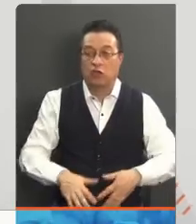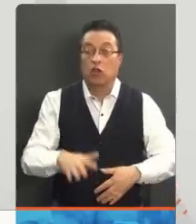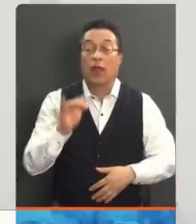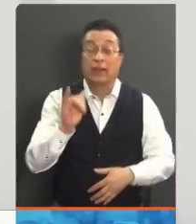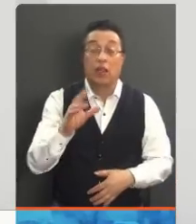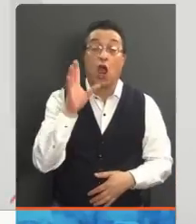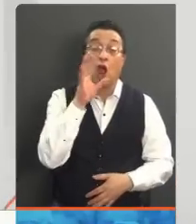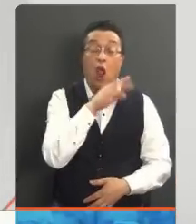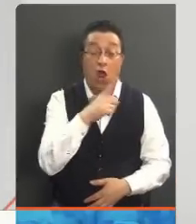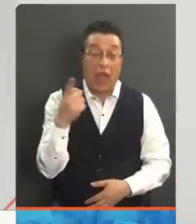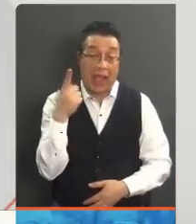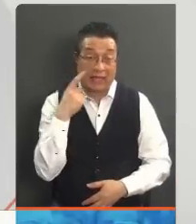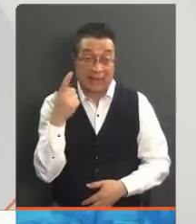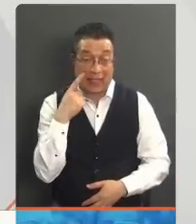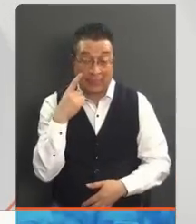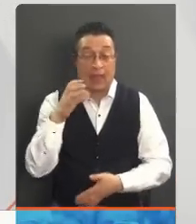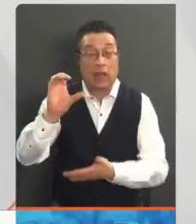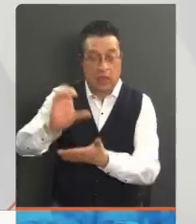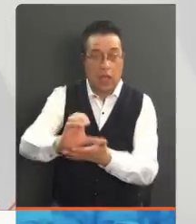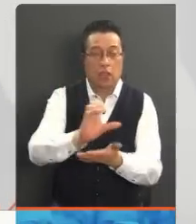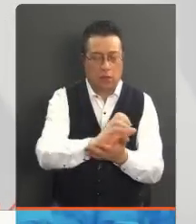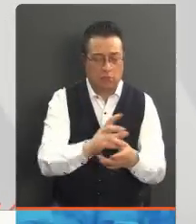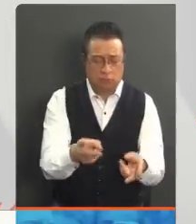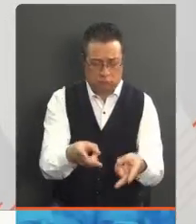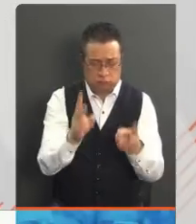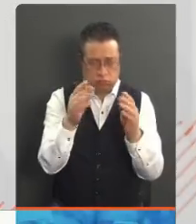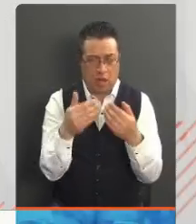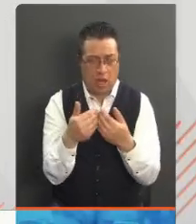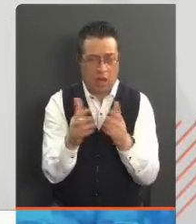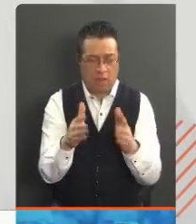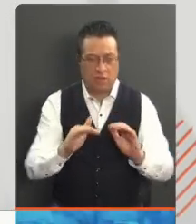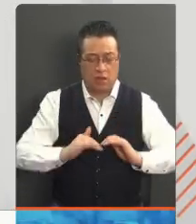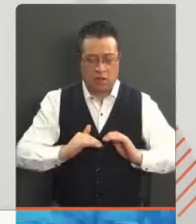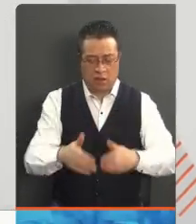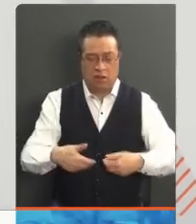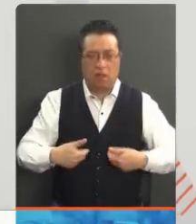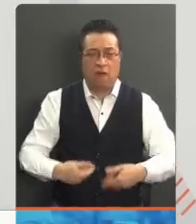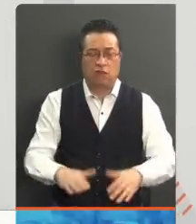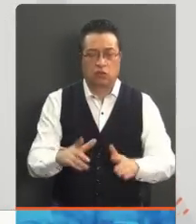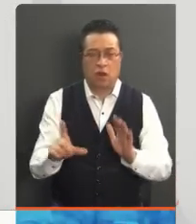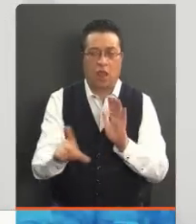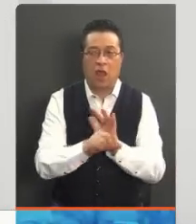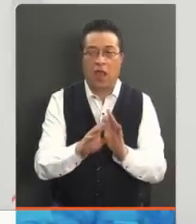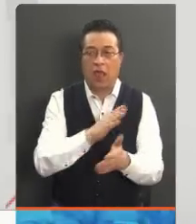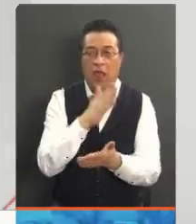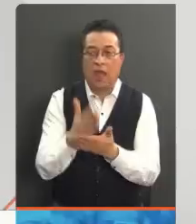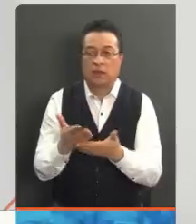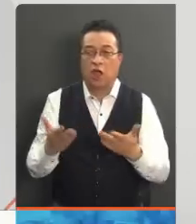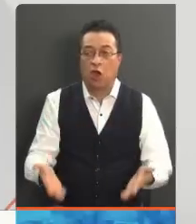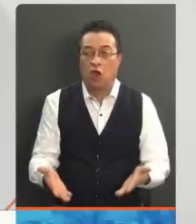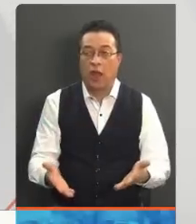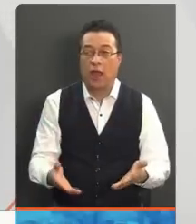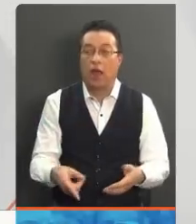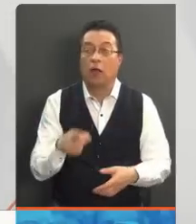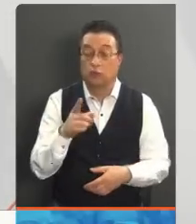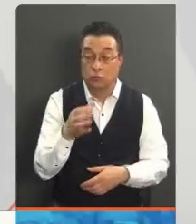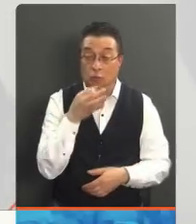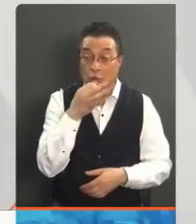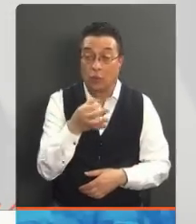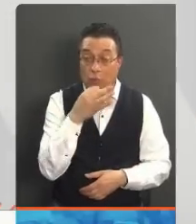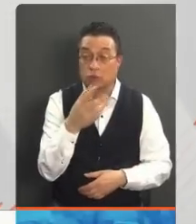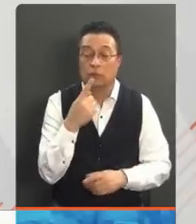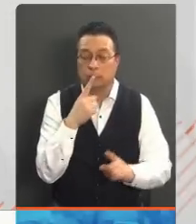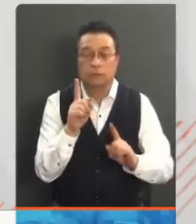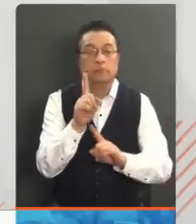en celeste son los estados en que se garantiza la libertad de aborto legal hasta ahora. Estabas hablando tú de las reacciones, los vimos